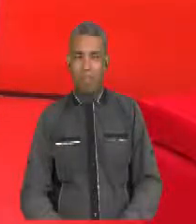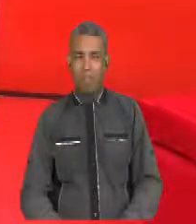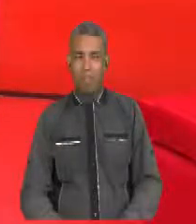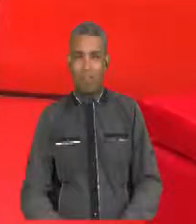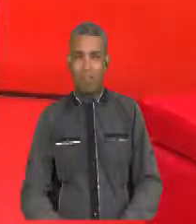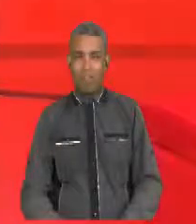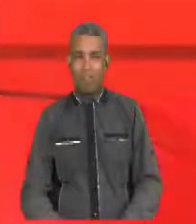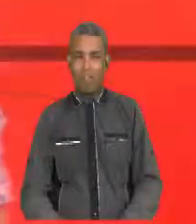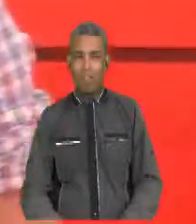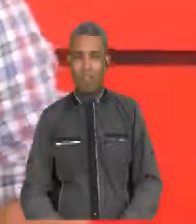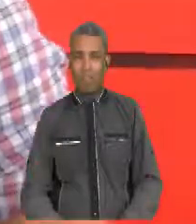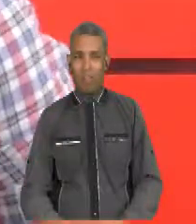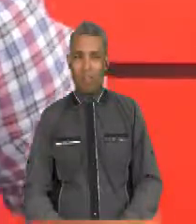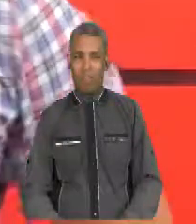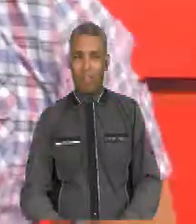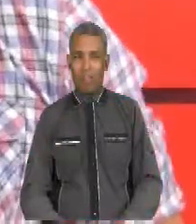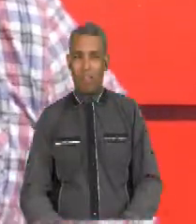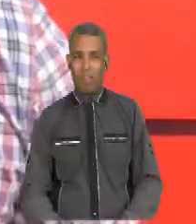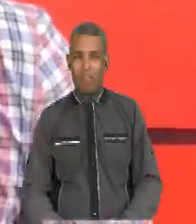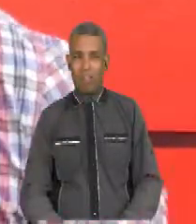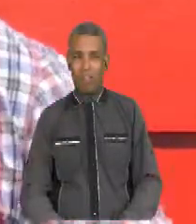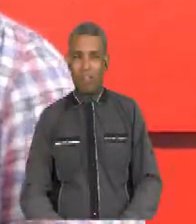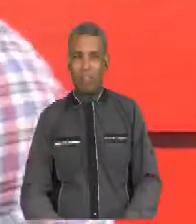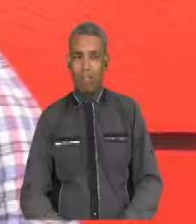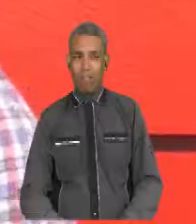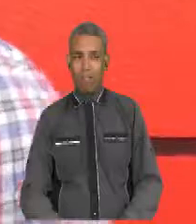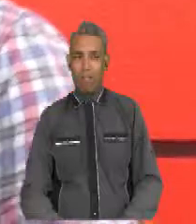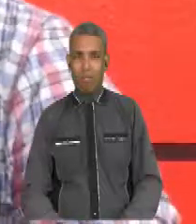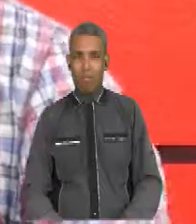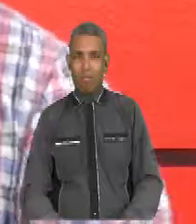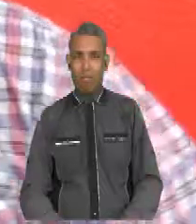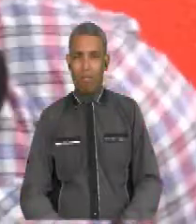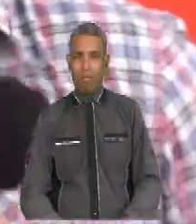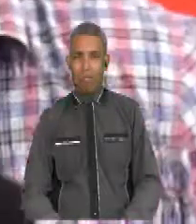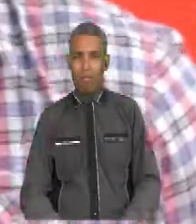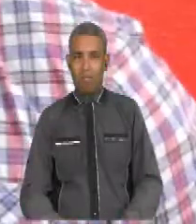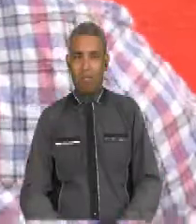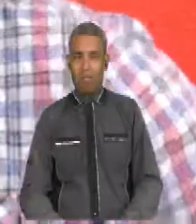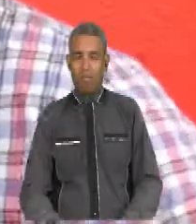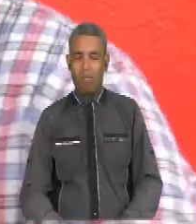Allá tú sabes, mi gente. ¡Vaya familia! ¡Cum!